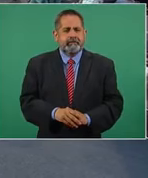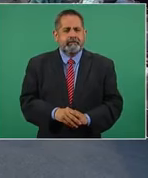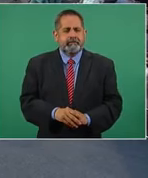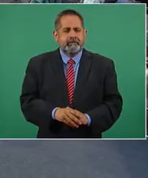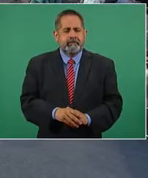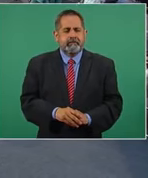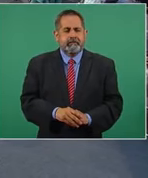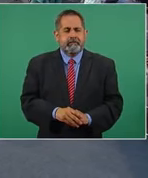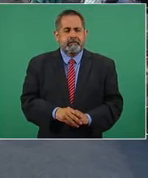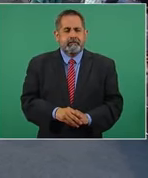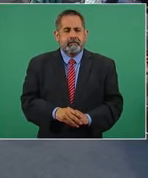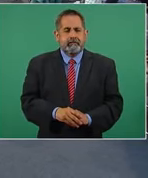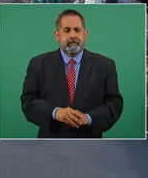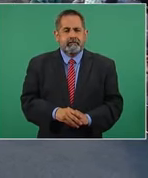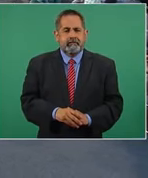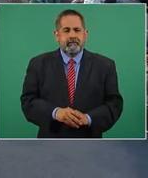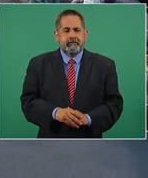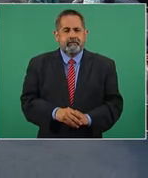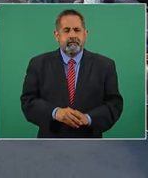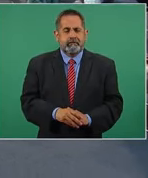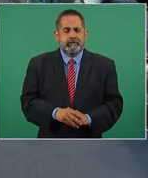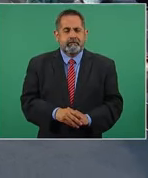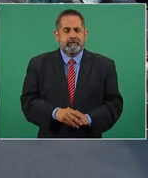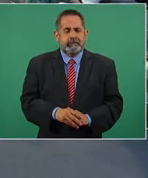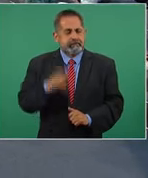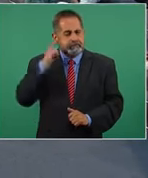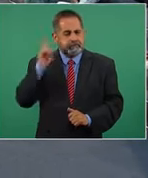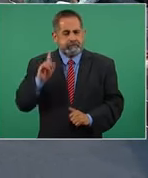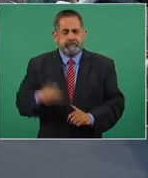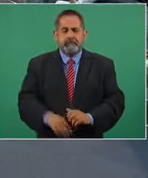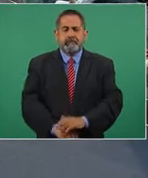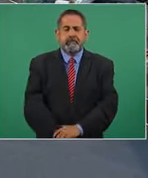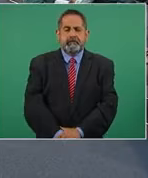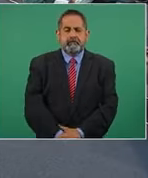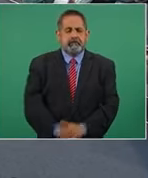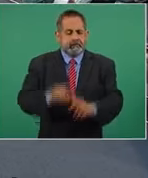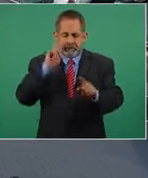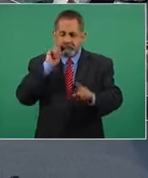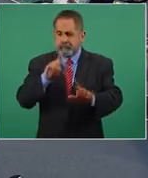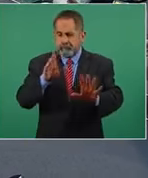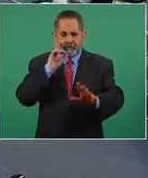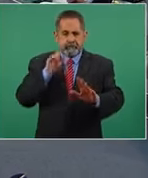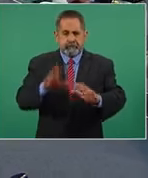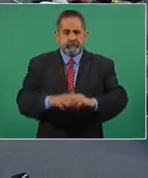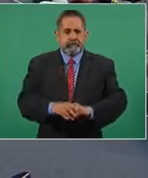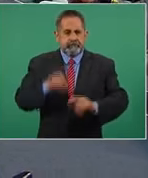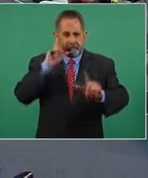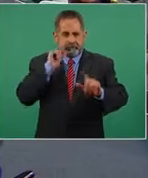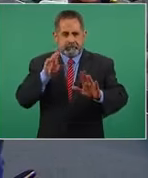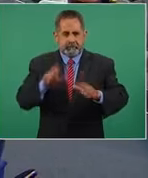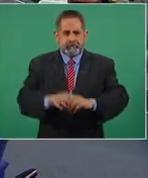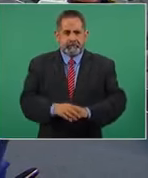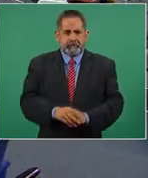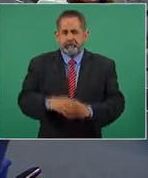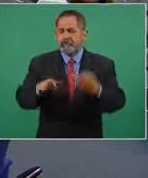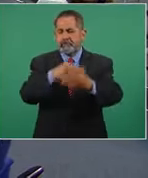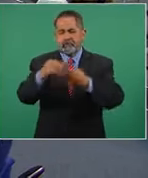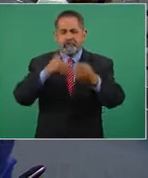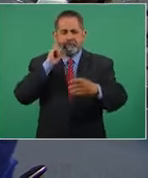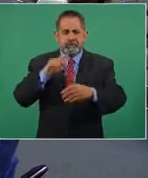Y ni me lista, me dice, no va a haber lista. Y yo no quiero que haya lista. Pero pues mañana. Equidad. Mañana.